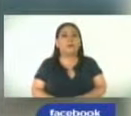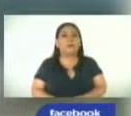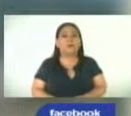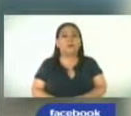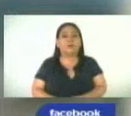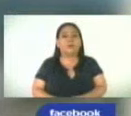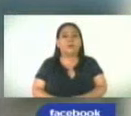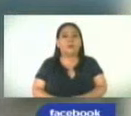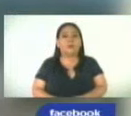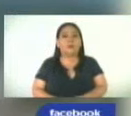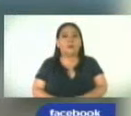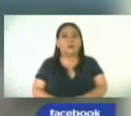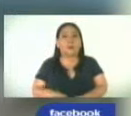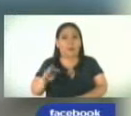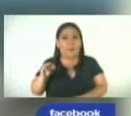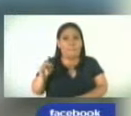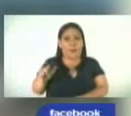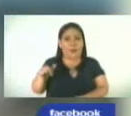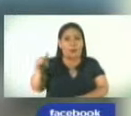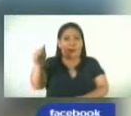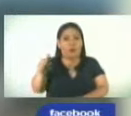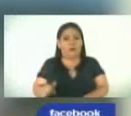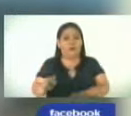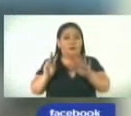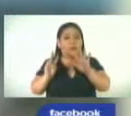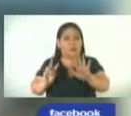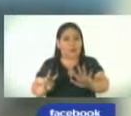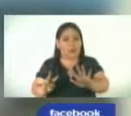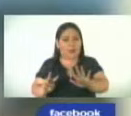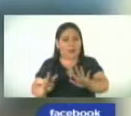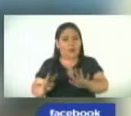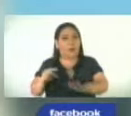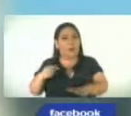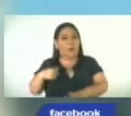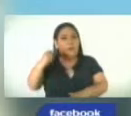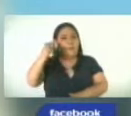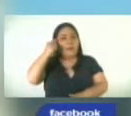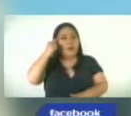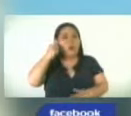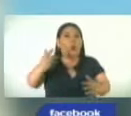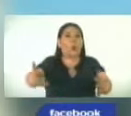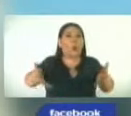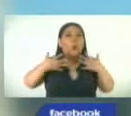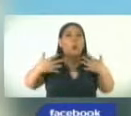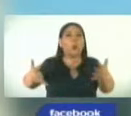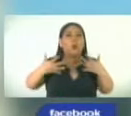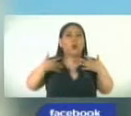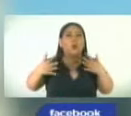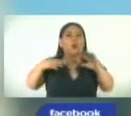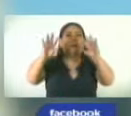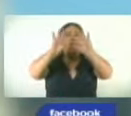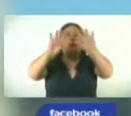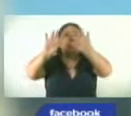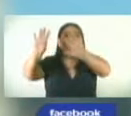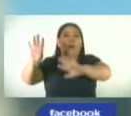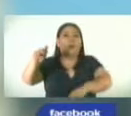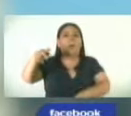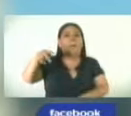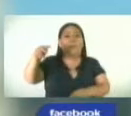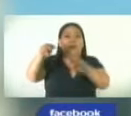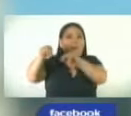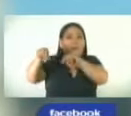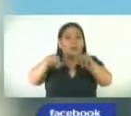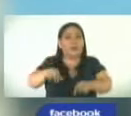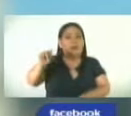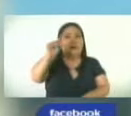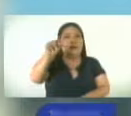Y a partir de este miércoles 7 de agosto se tiene un ambiente caluroso y brumoso por el ingreso del polvo del Sahara,